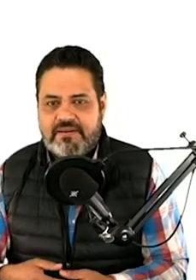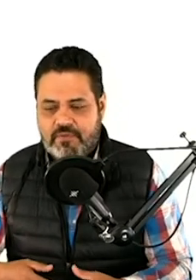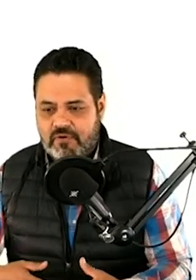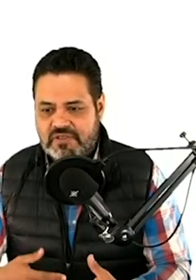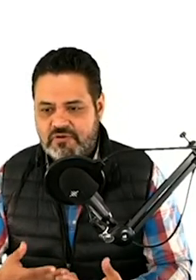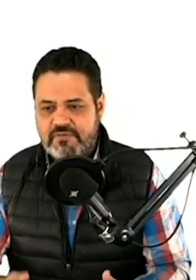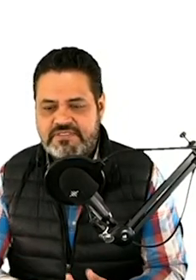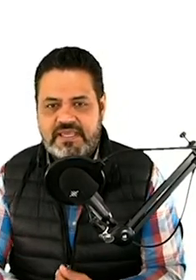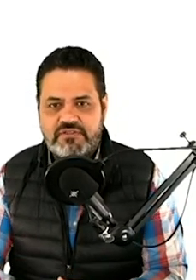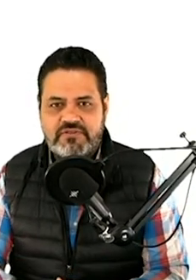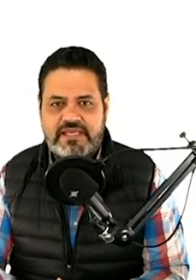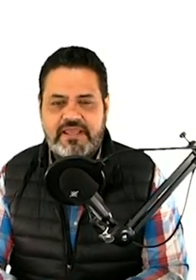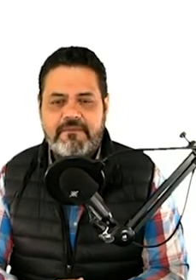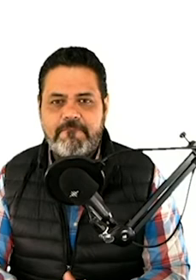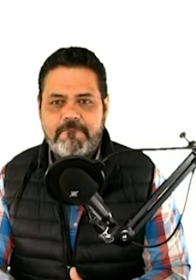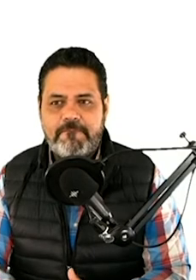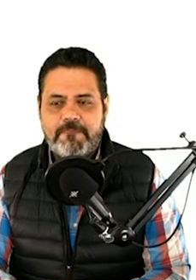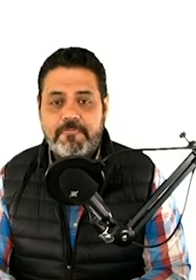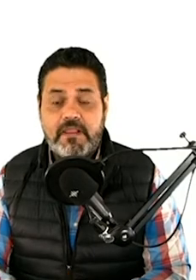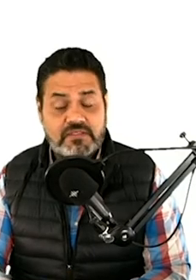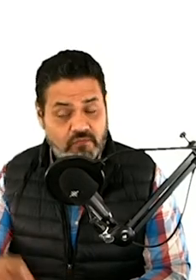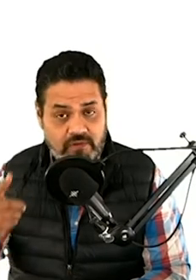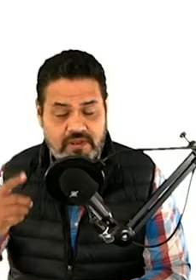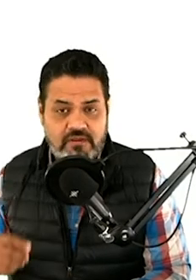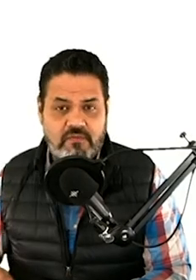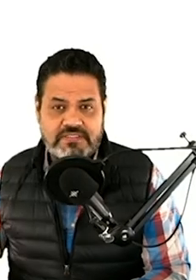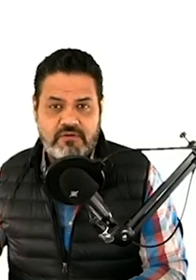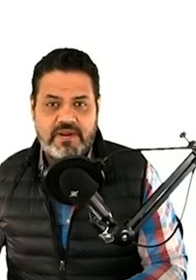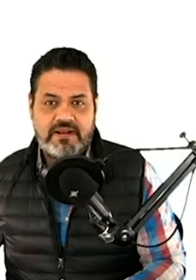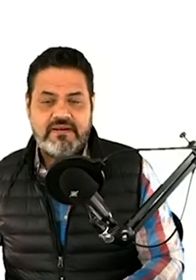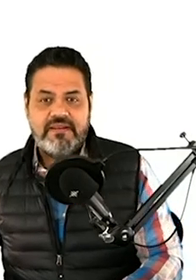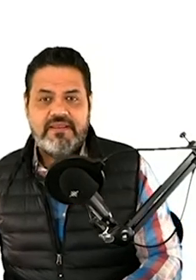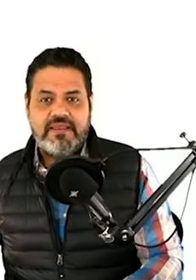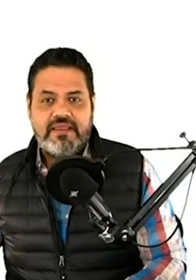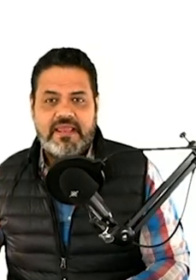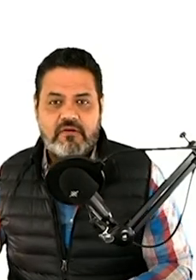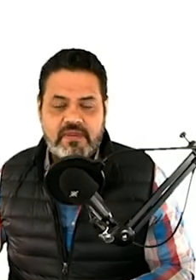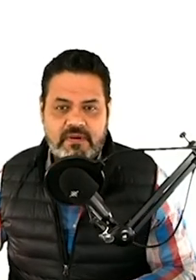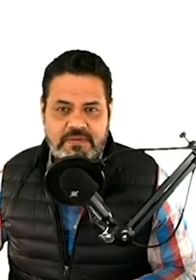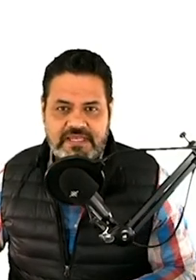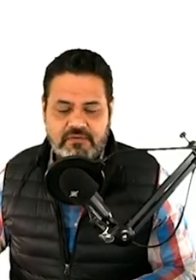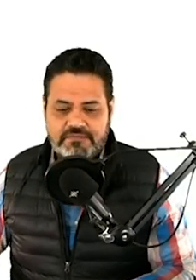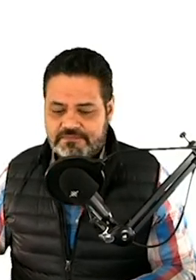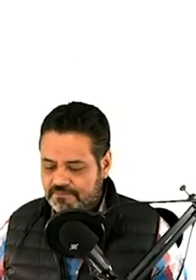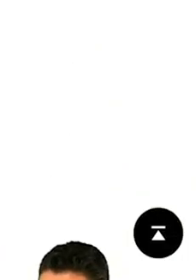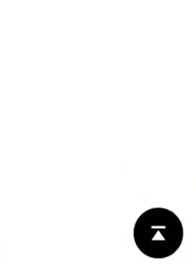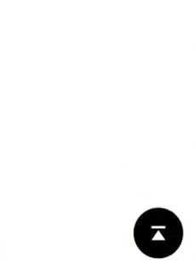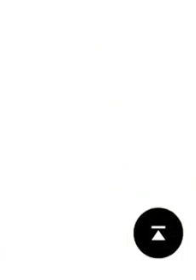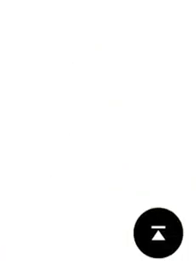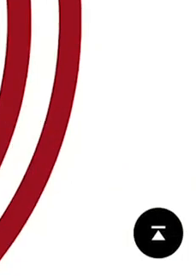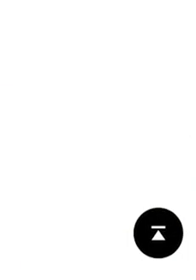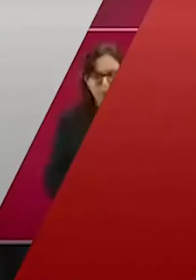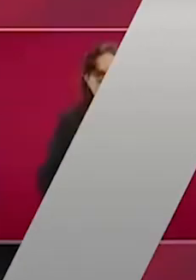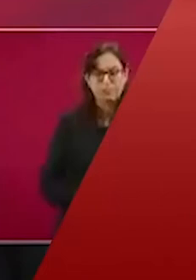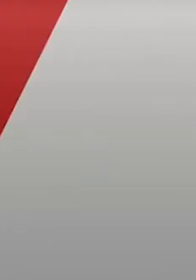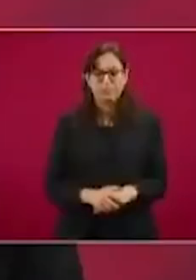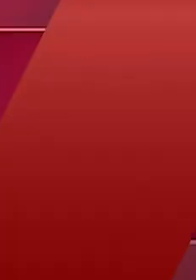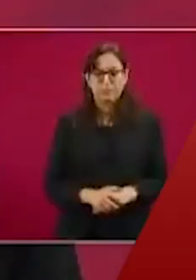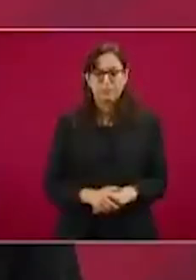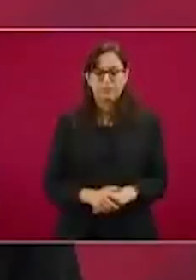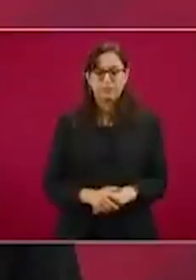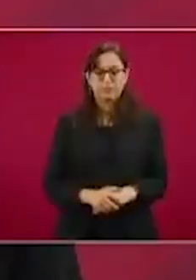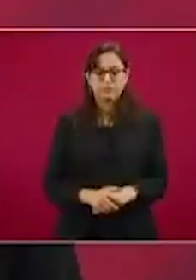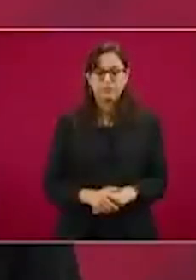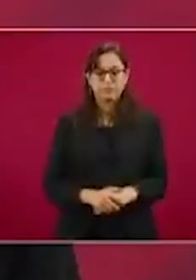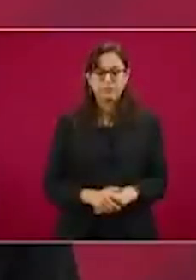caminar por lo menos en una investigación seria esto fue lo que dijo marce lograr en noviembre pasado para mí